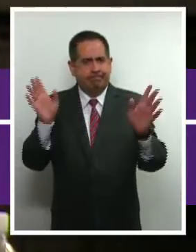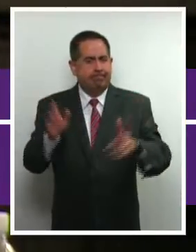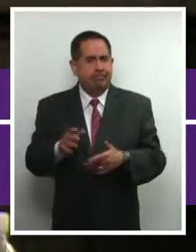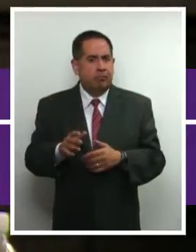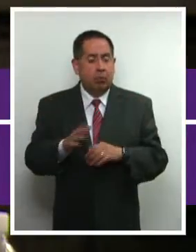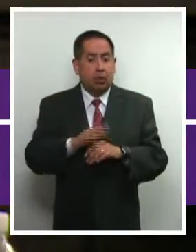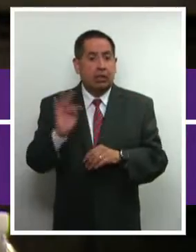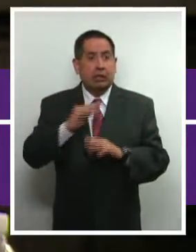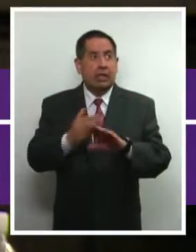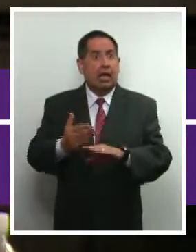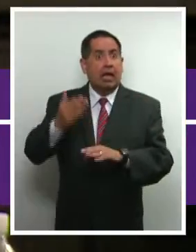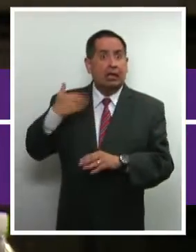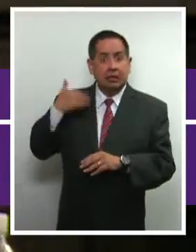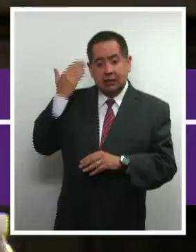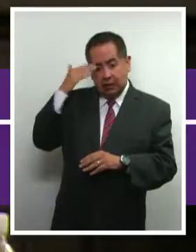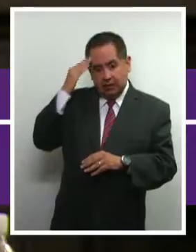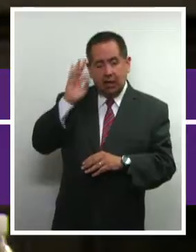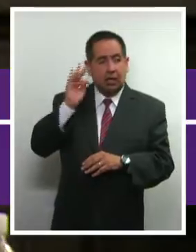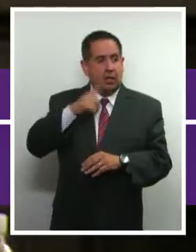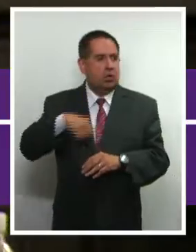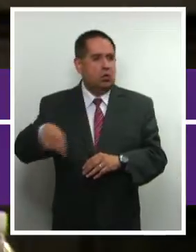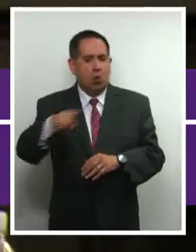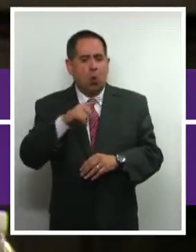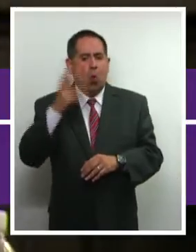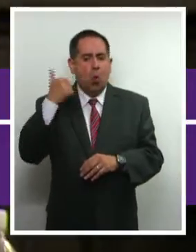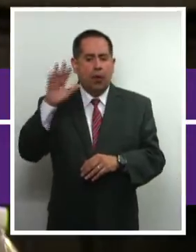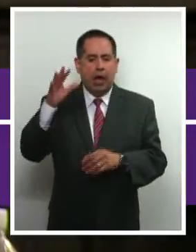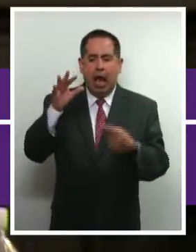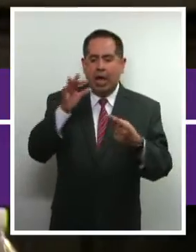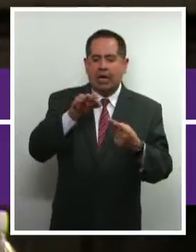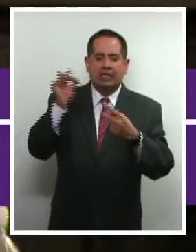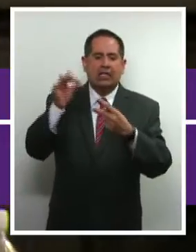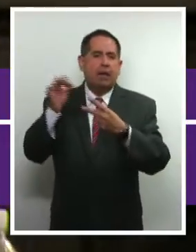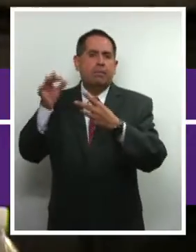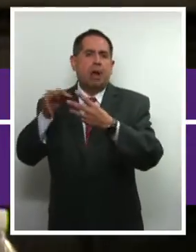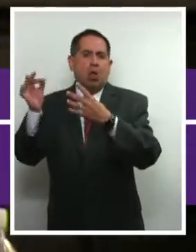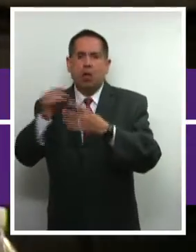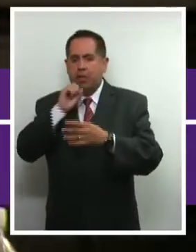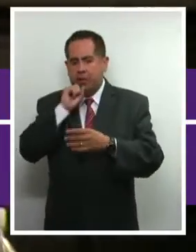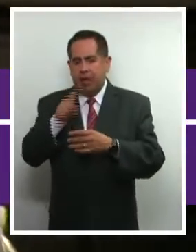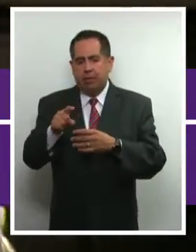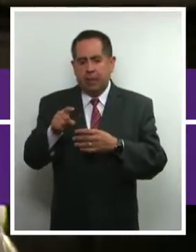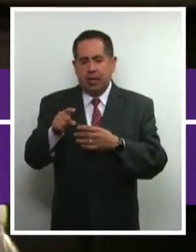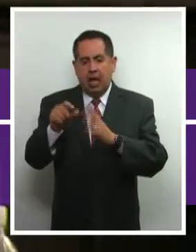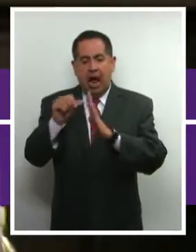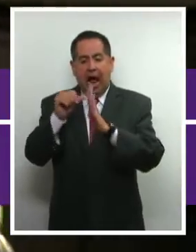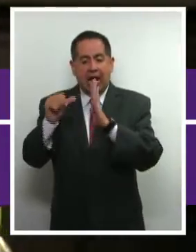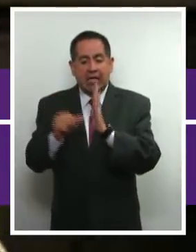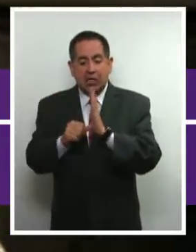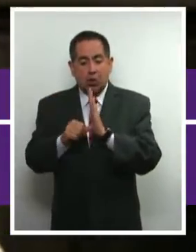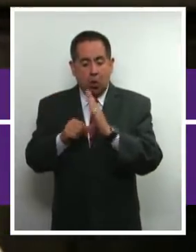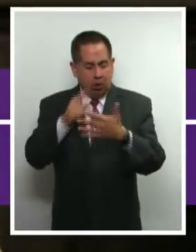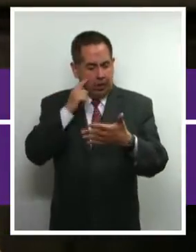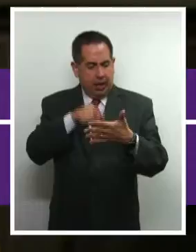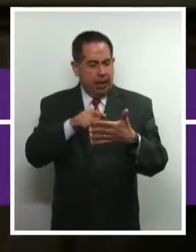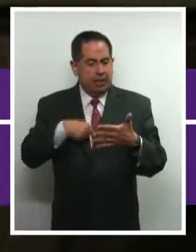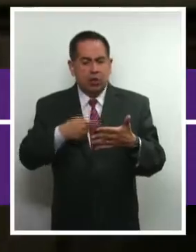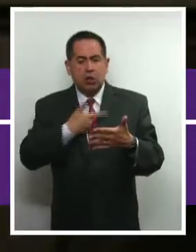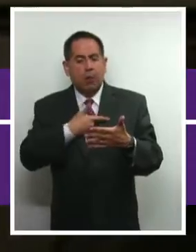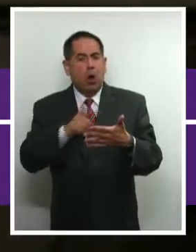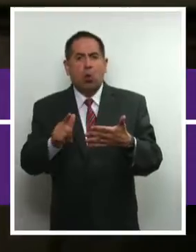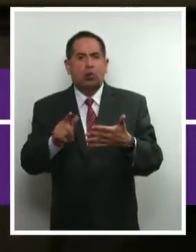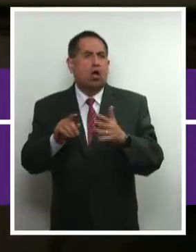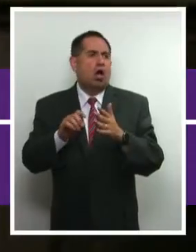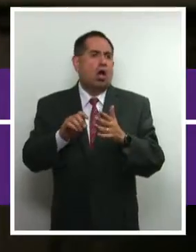sabido antes, yo creo que varios de nosotros hubiéramos reservado también entonces los artículos que no nos gustaron,